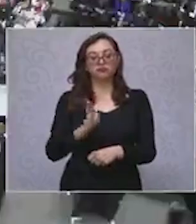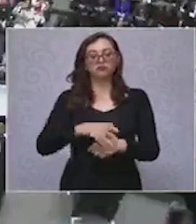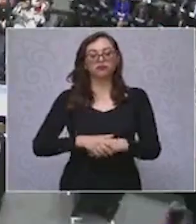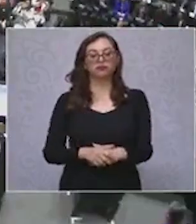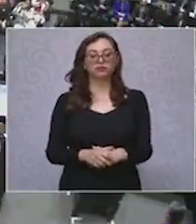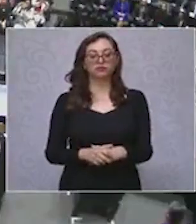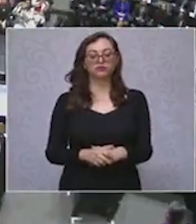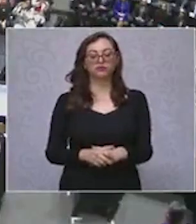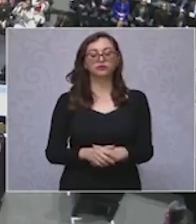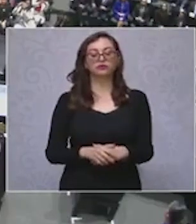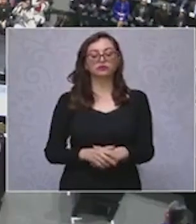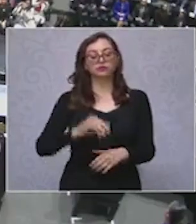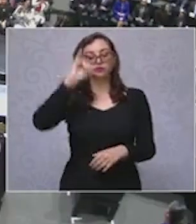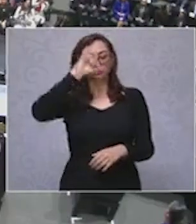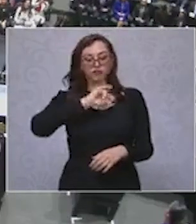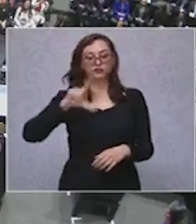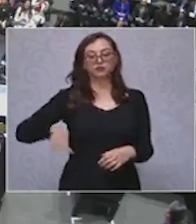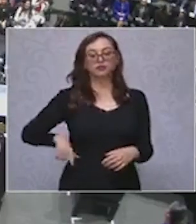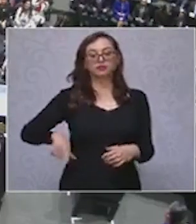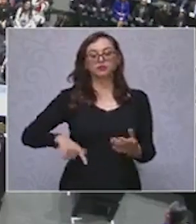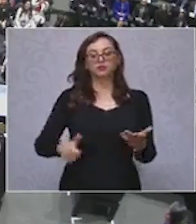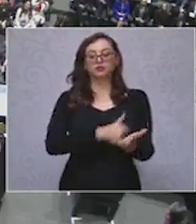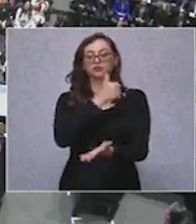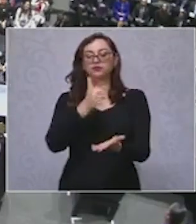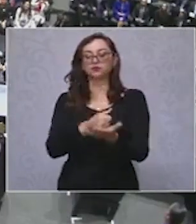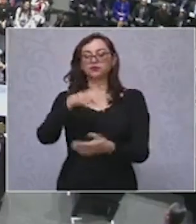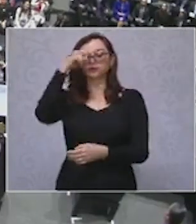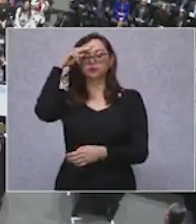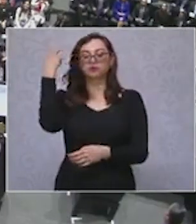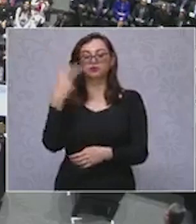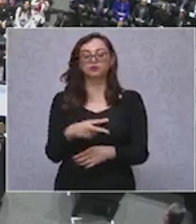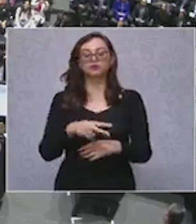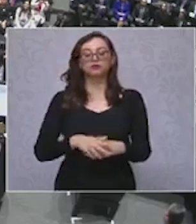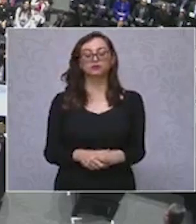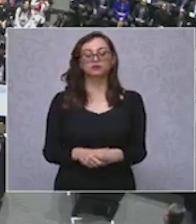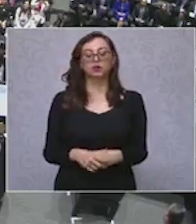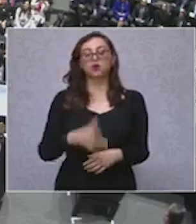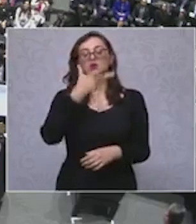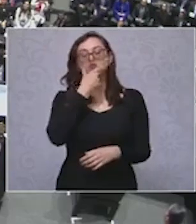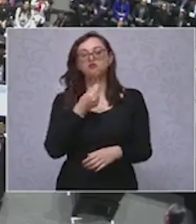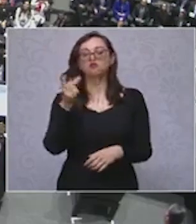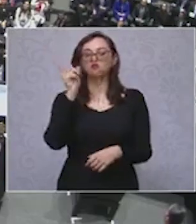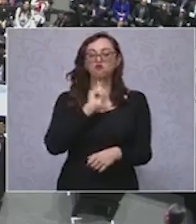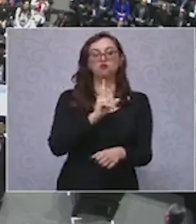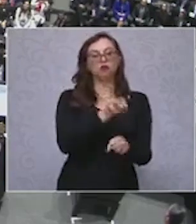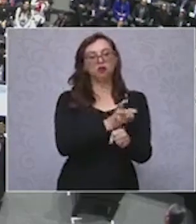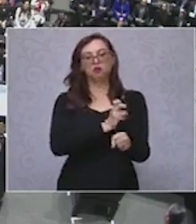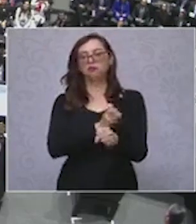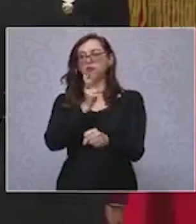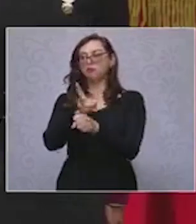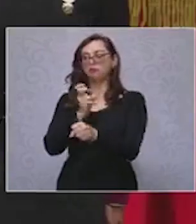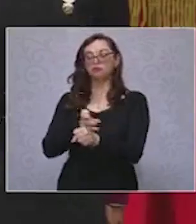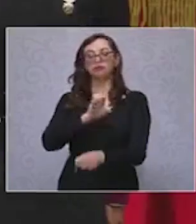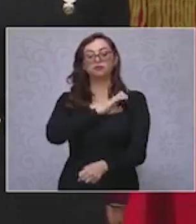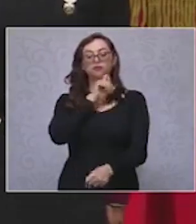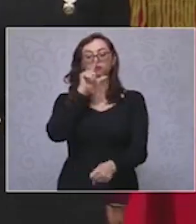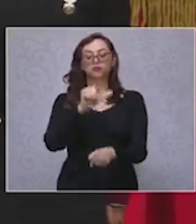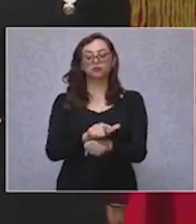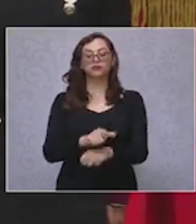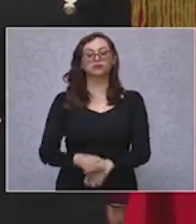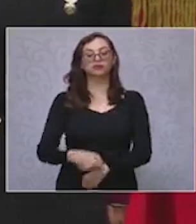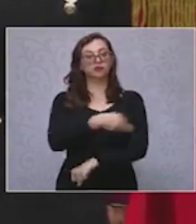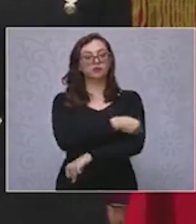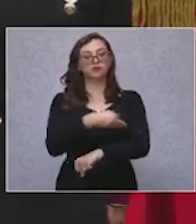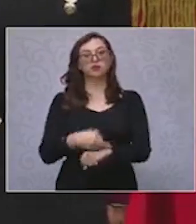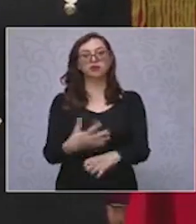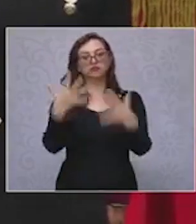cargo de presidenta de la República, mirando en todo el bien de la nación, y si así no lo hiciere, que el pueblo me lo demande, juró la doctora. En su